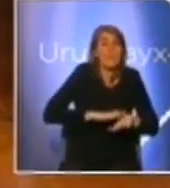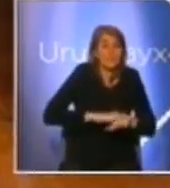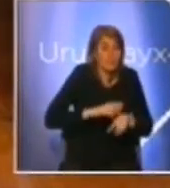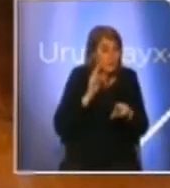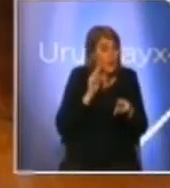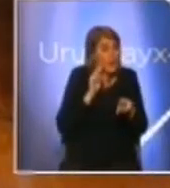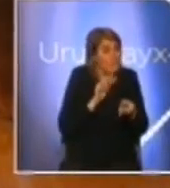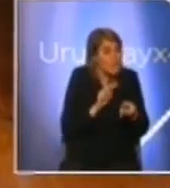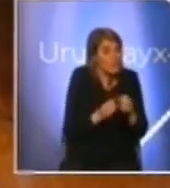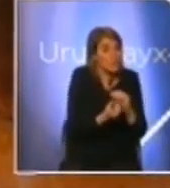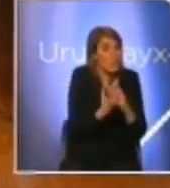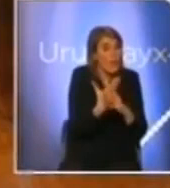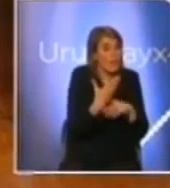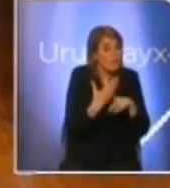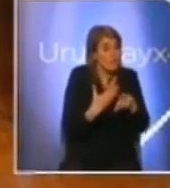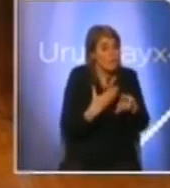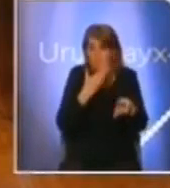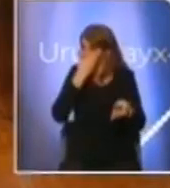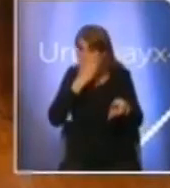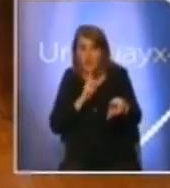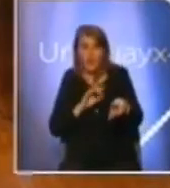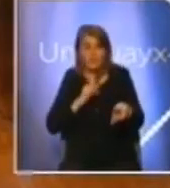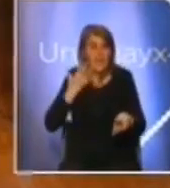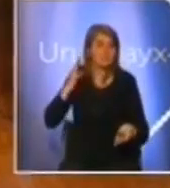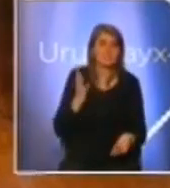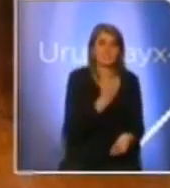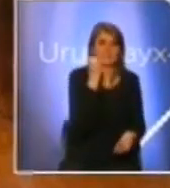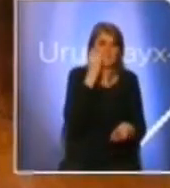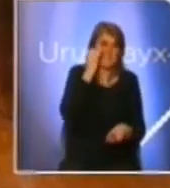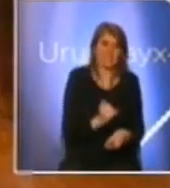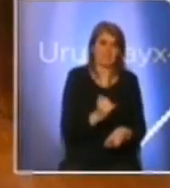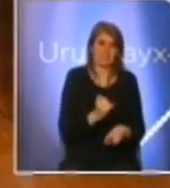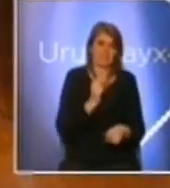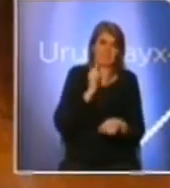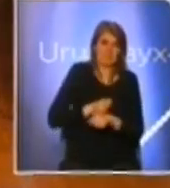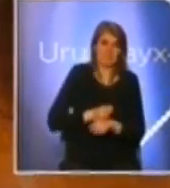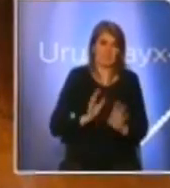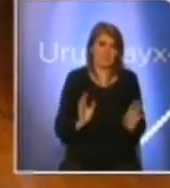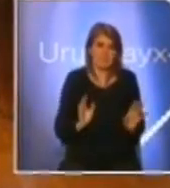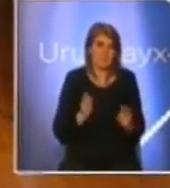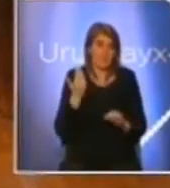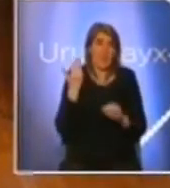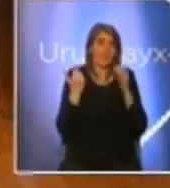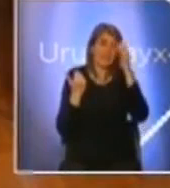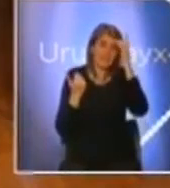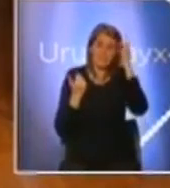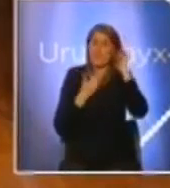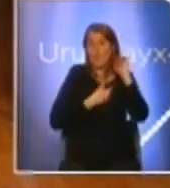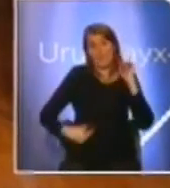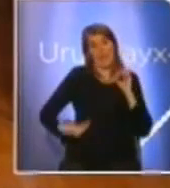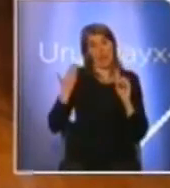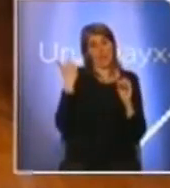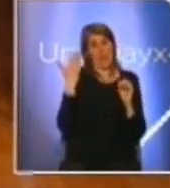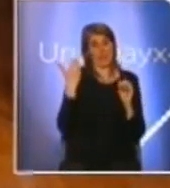vez que empiece a pasar, hay que tomar decisiones muy rápidamente. Entonces, para mí, digamos, algo que no era tan relevante en los gobiernos anteriores y va a